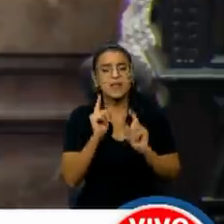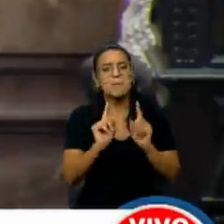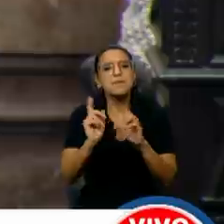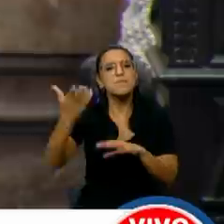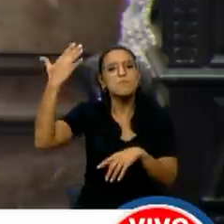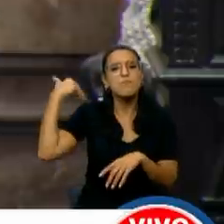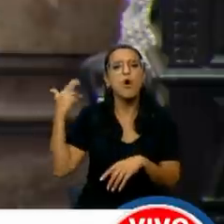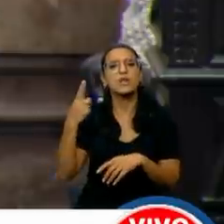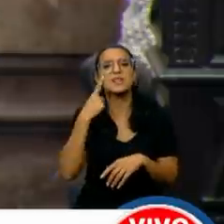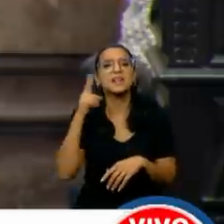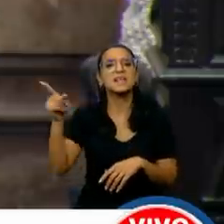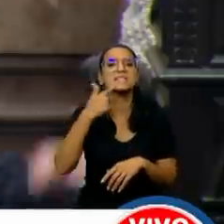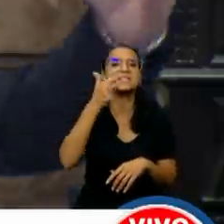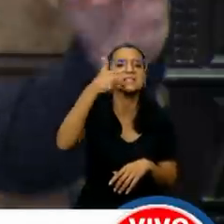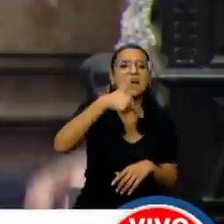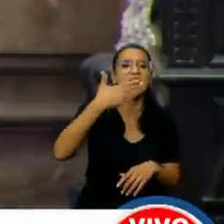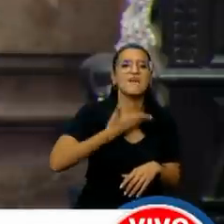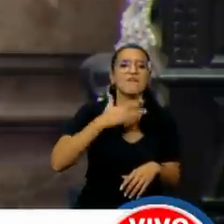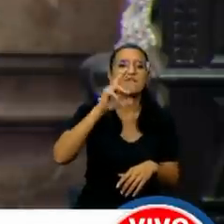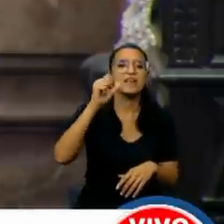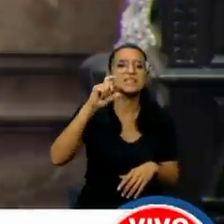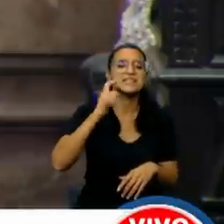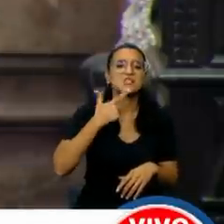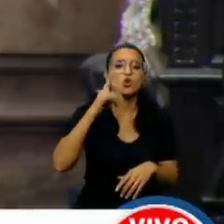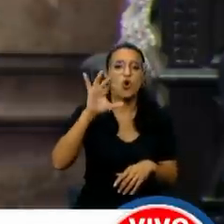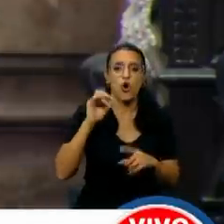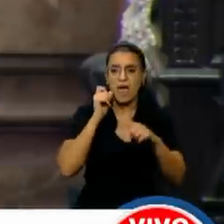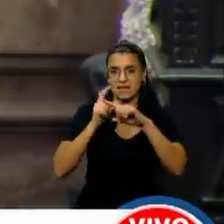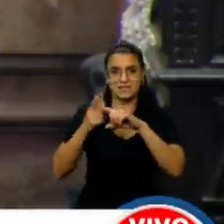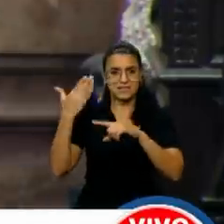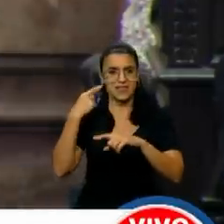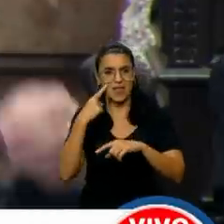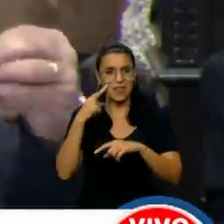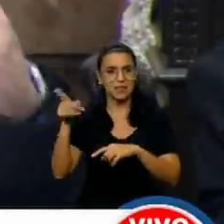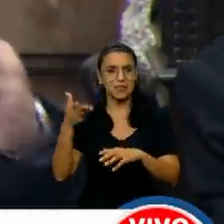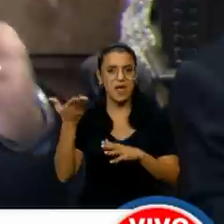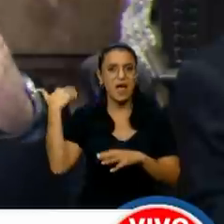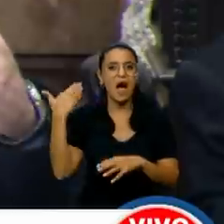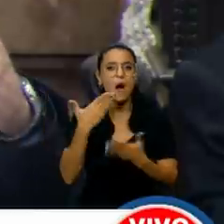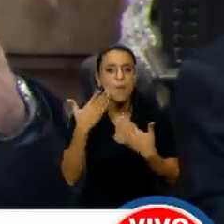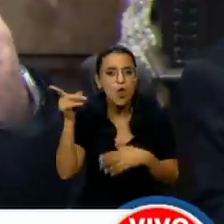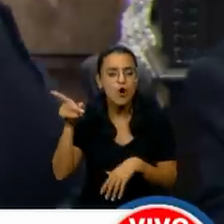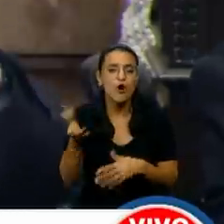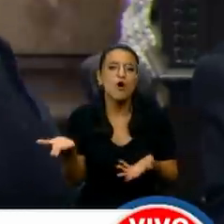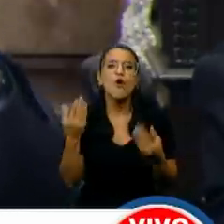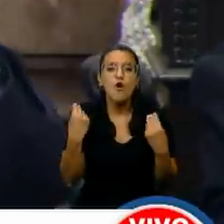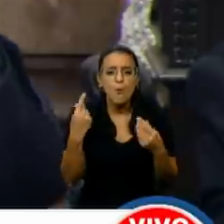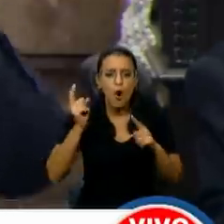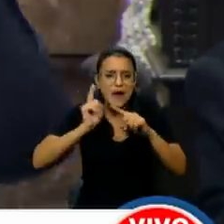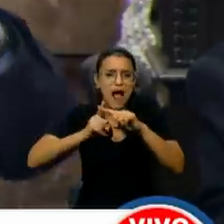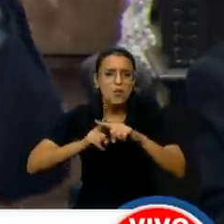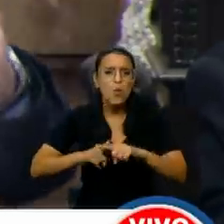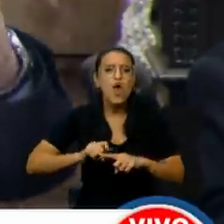el interior de san francisco el ex intendente de san francisco que hablo cómo hacemos calcular